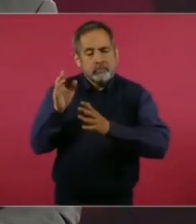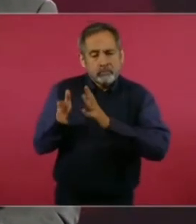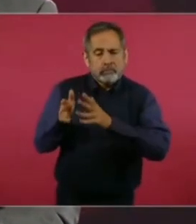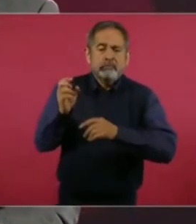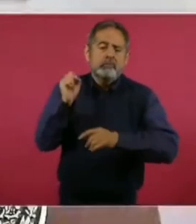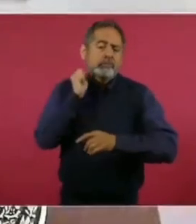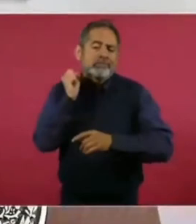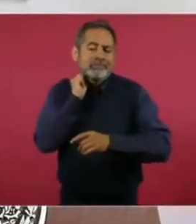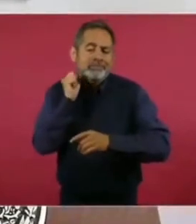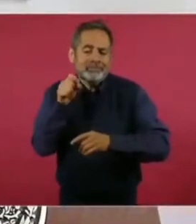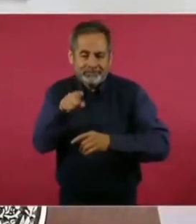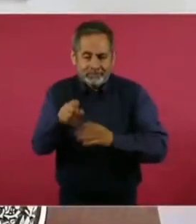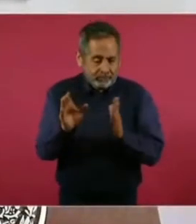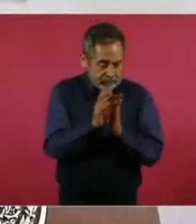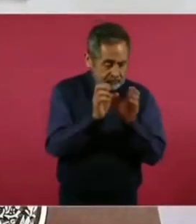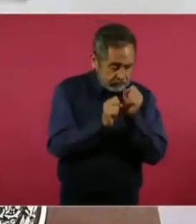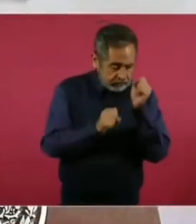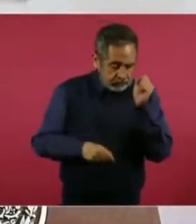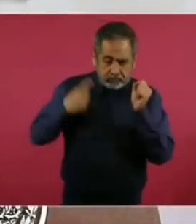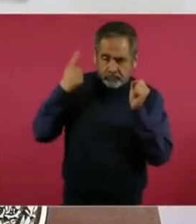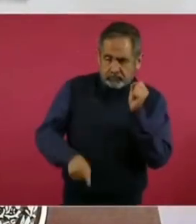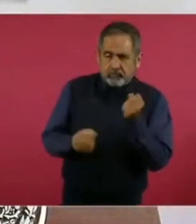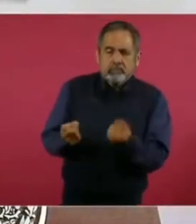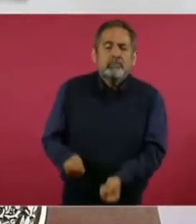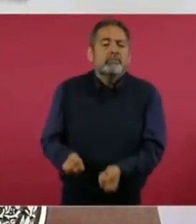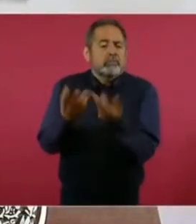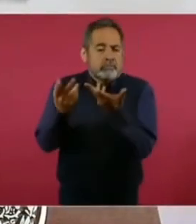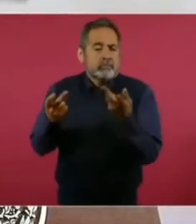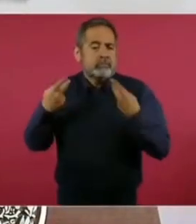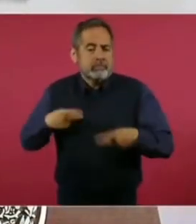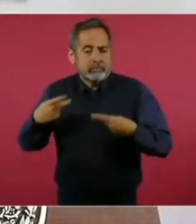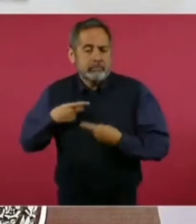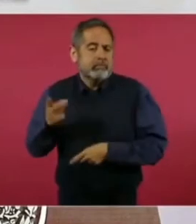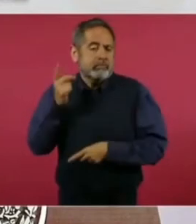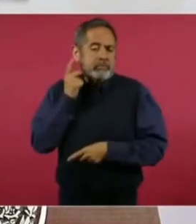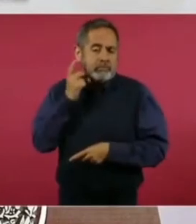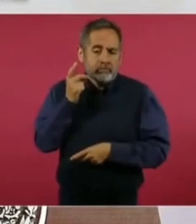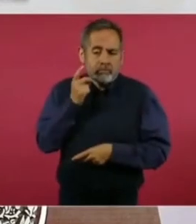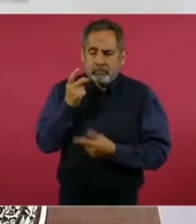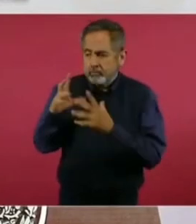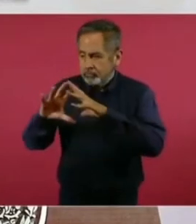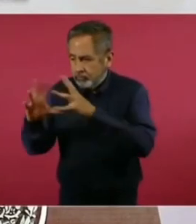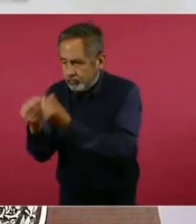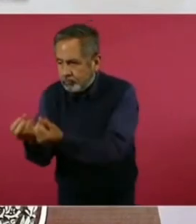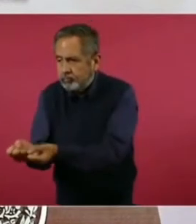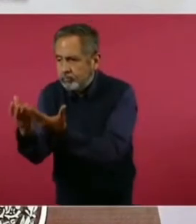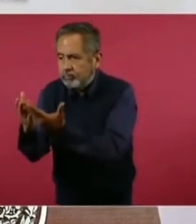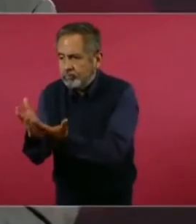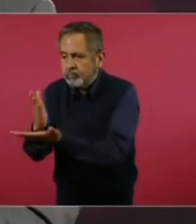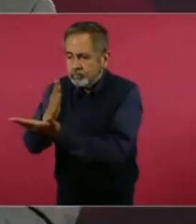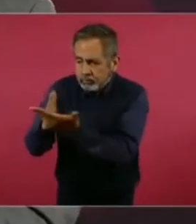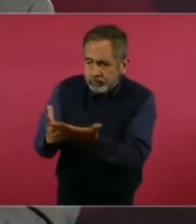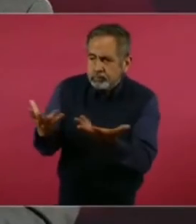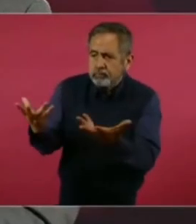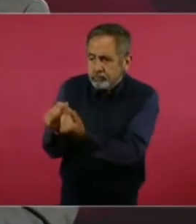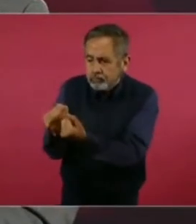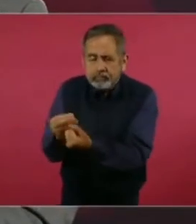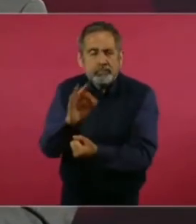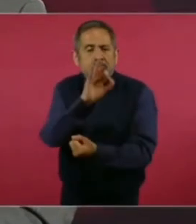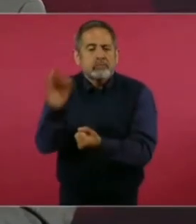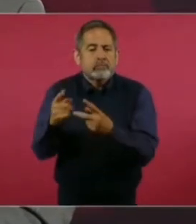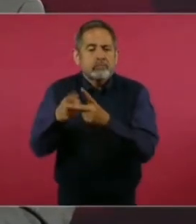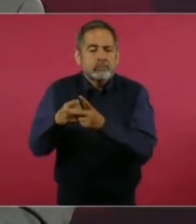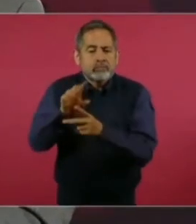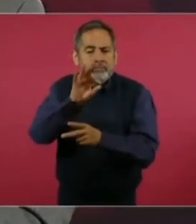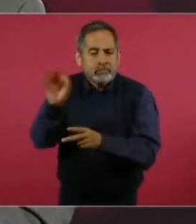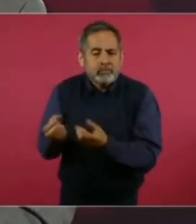lo que establece la Constitución y la ley sobre el reparto de diputados plurinominales.